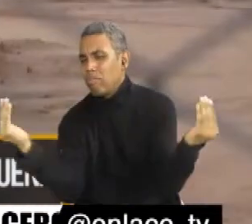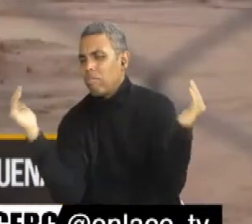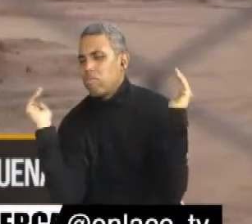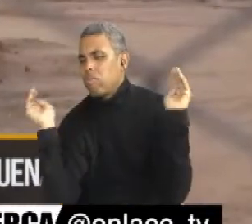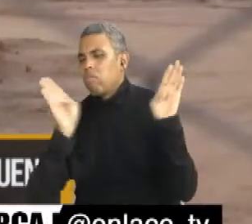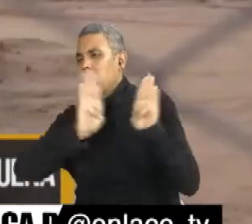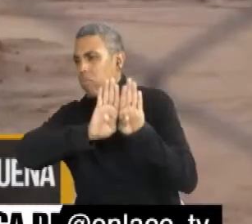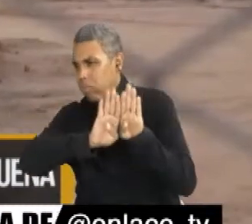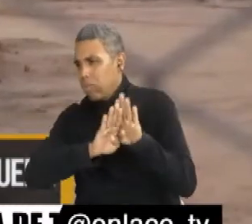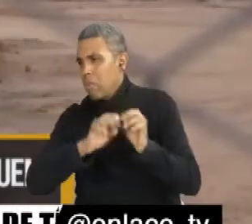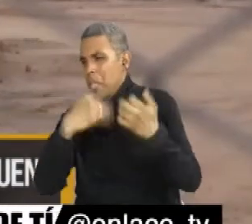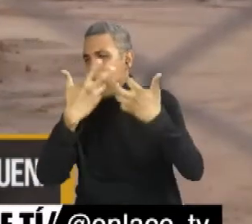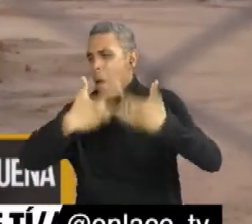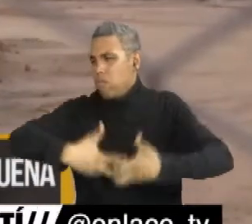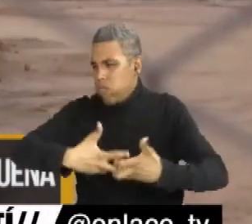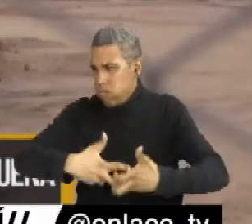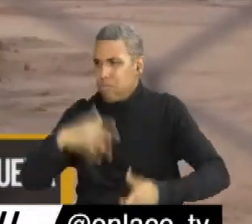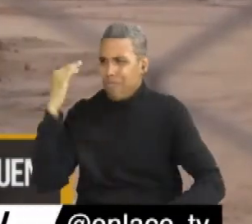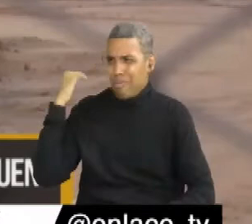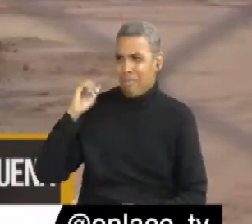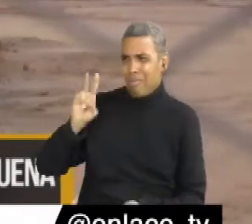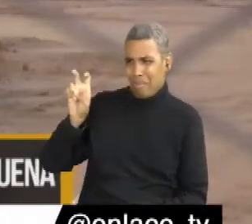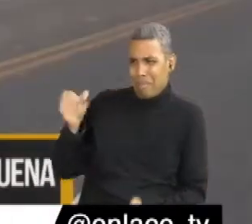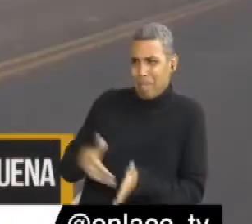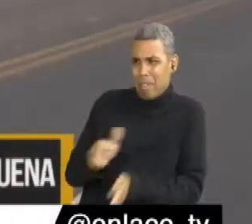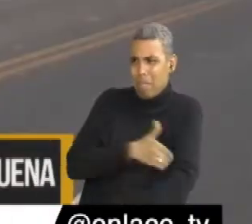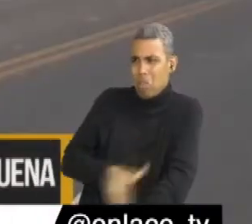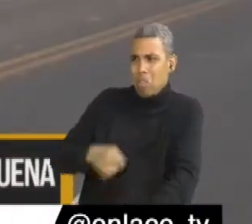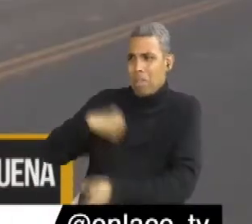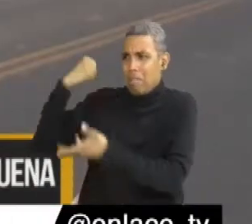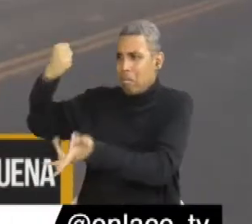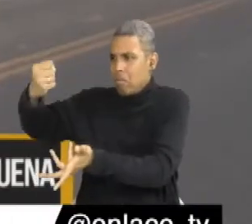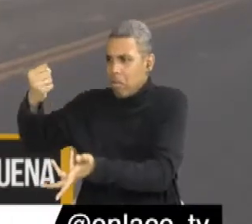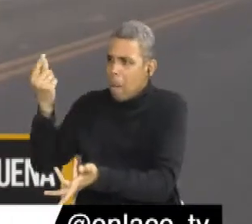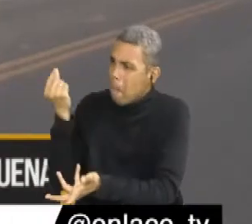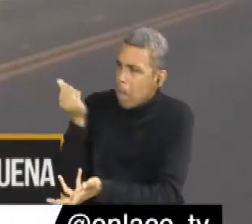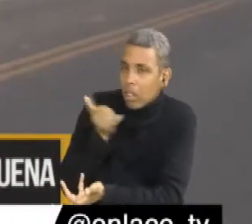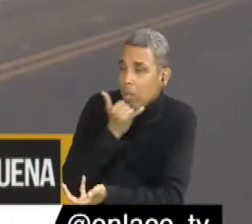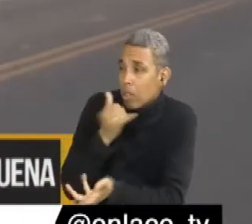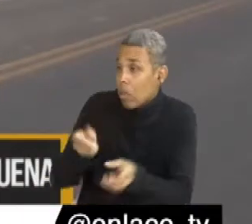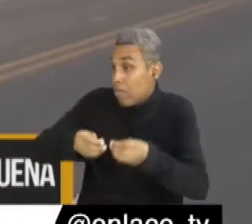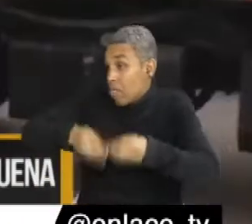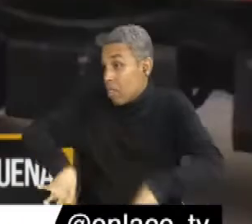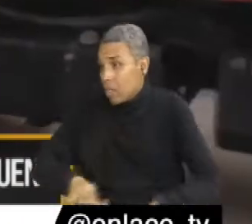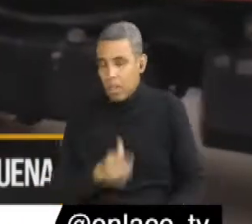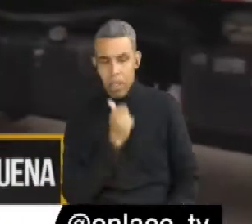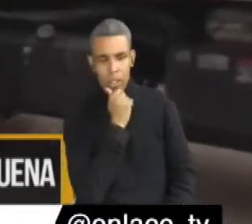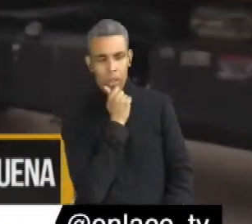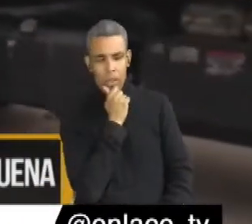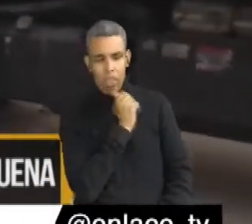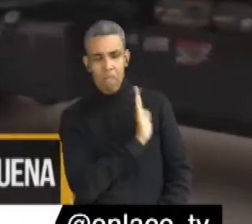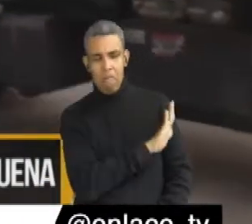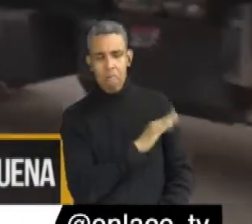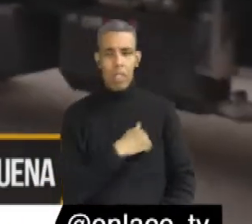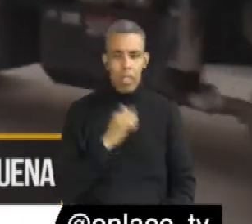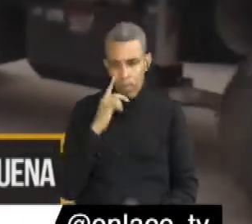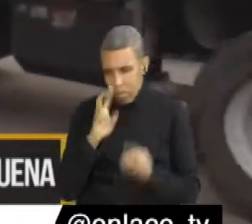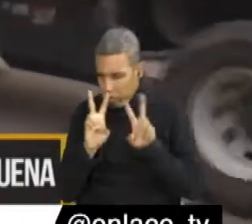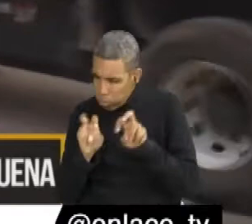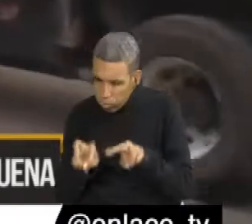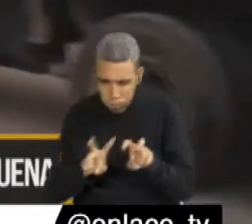públicos. Atendiendo a estas acusaciones, el fiscal Martínez anunció que priorizará y acelerará desde su despacho las respectivas